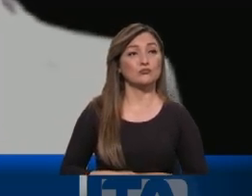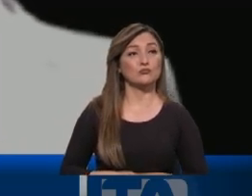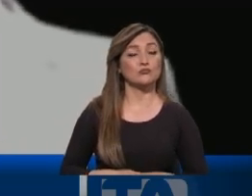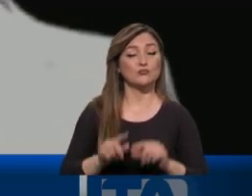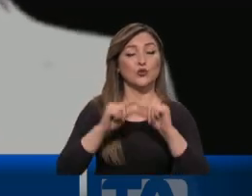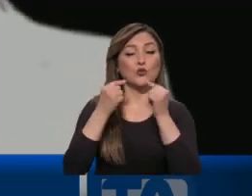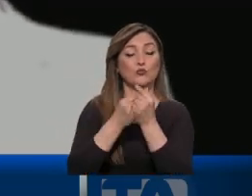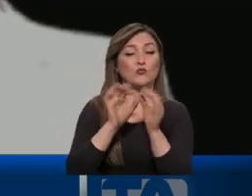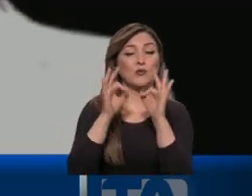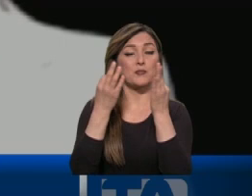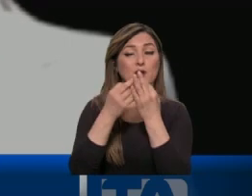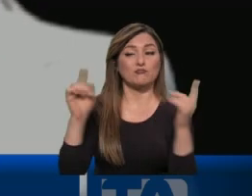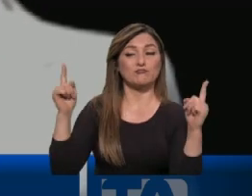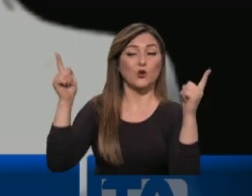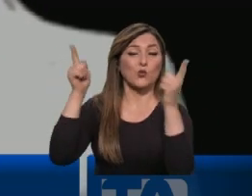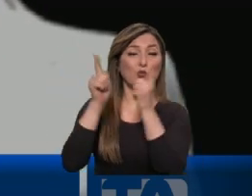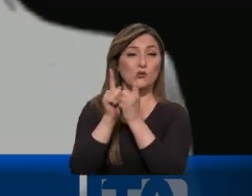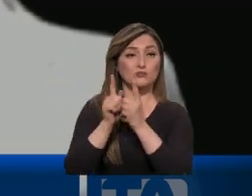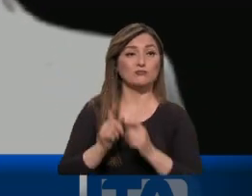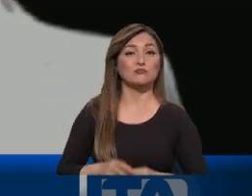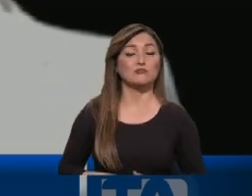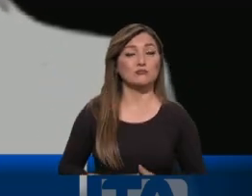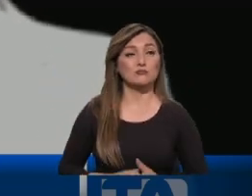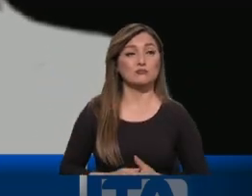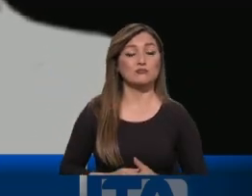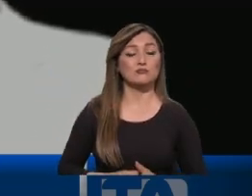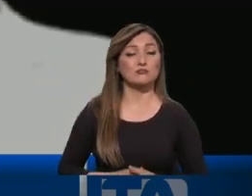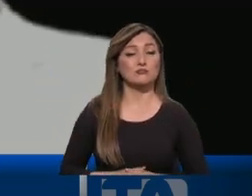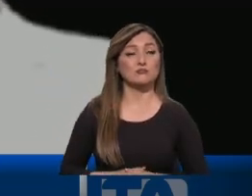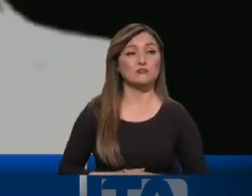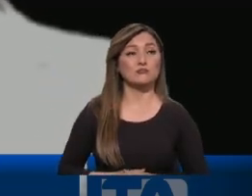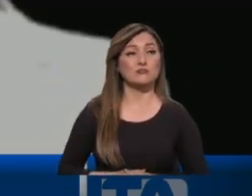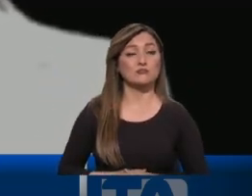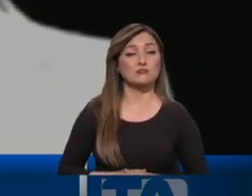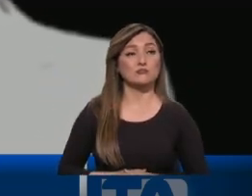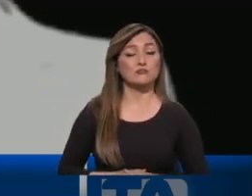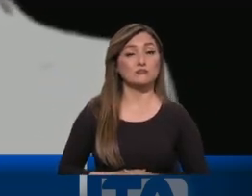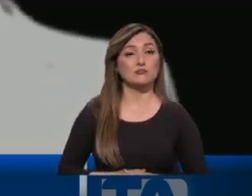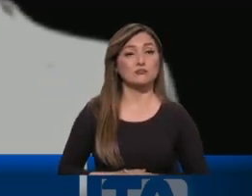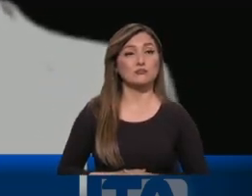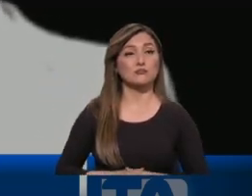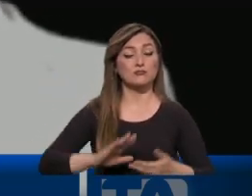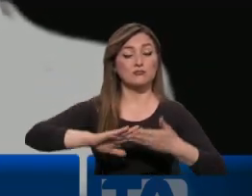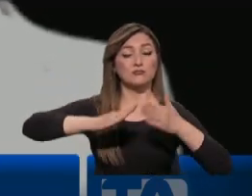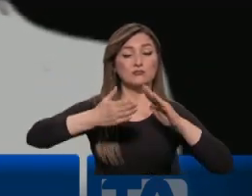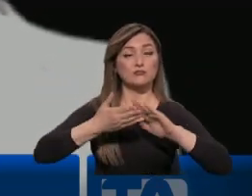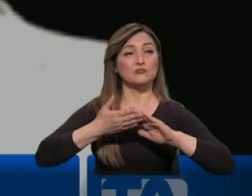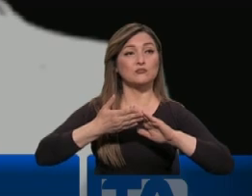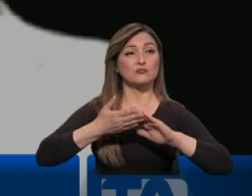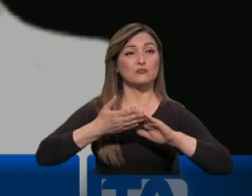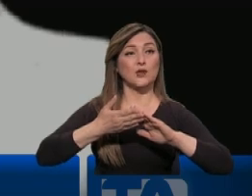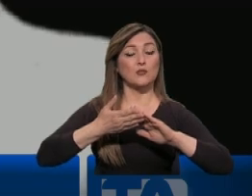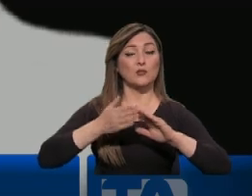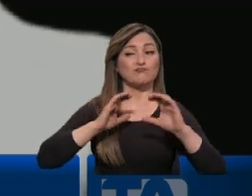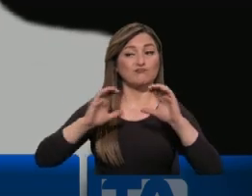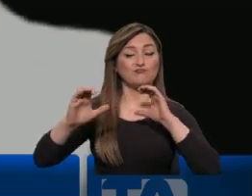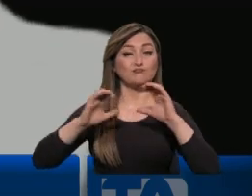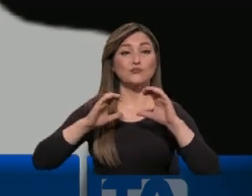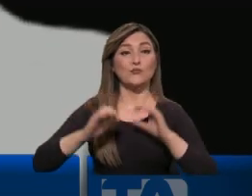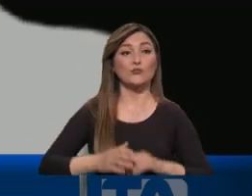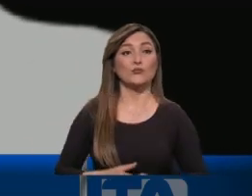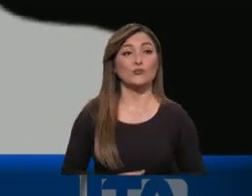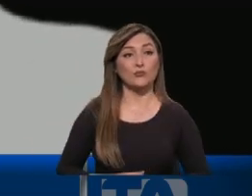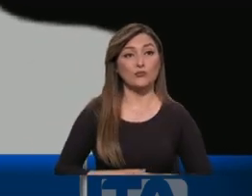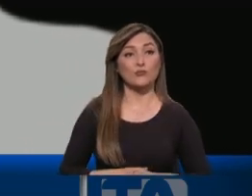reunificación familiar, o los que devienen por la comunicación que se produce entre comunidades de origen y destino, entre ellos